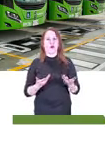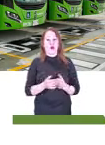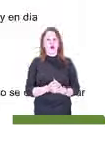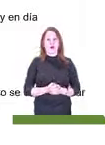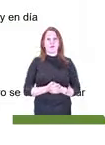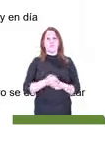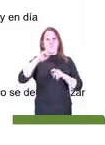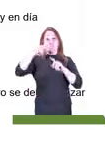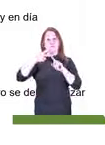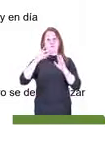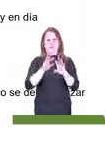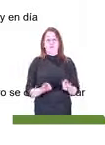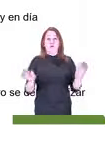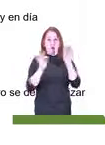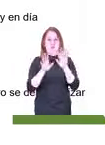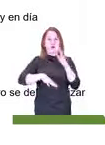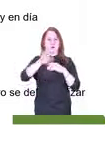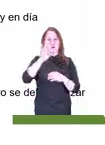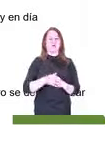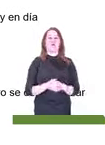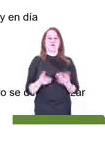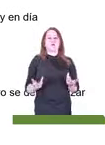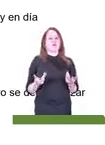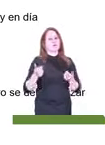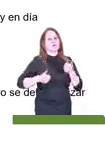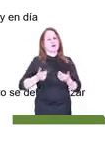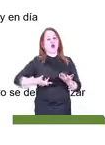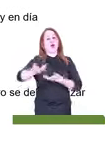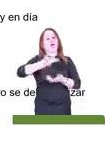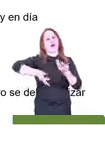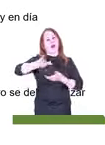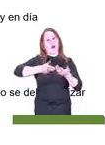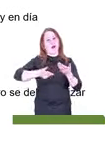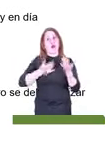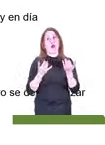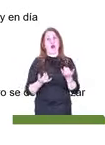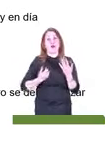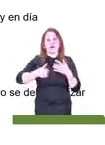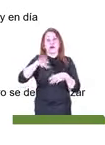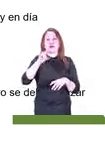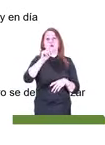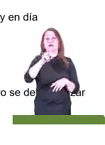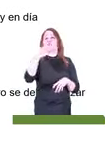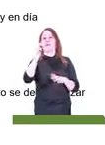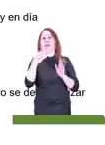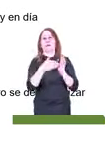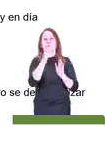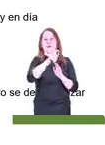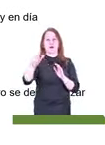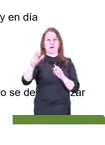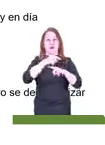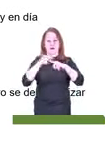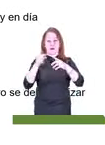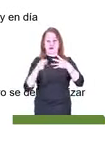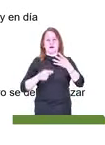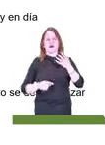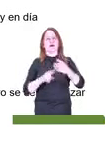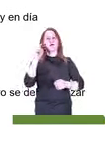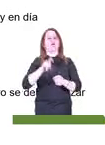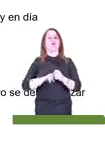y tal vez más importante, nuestro carro compartido. Hoy ya tenemos cerca de 120 mil personas registradas semanalmente en el carro